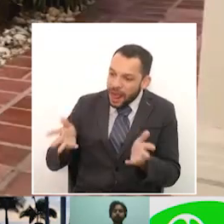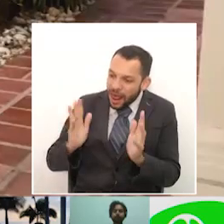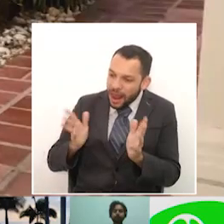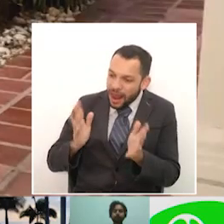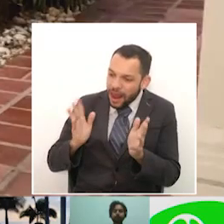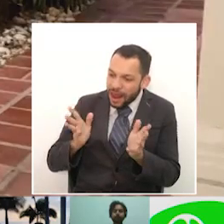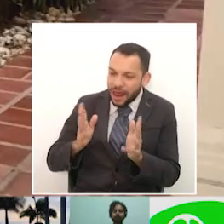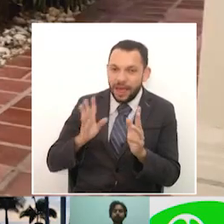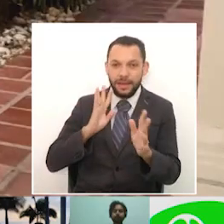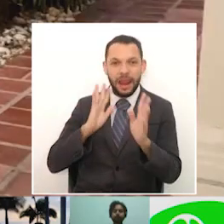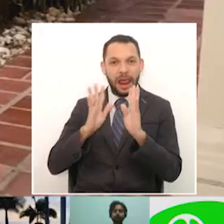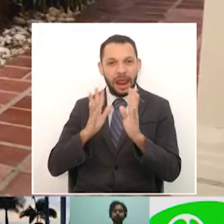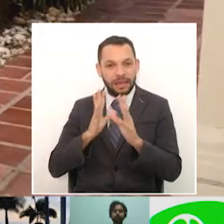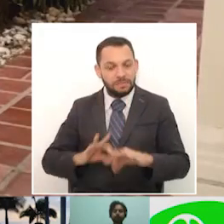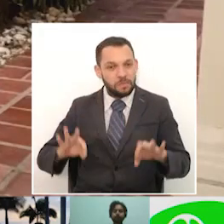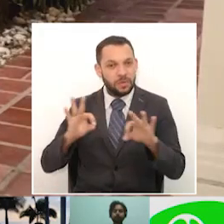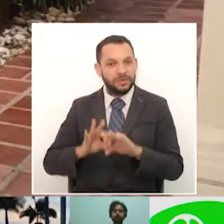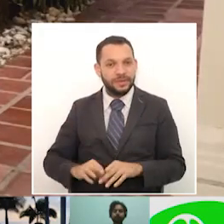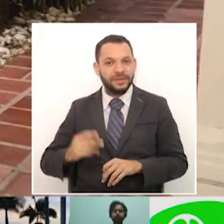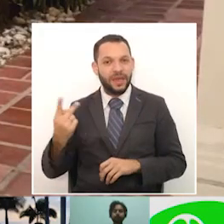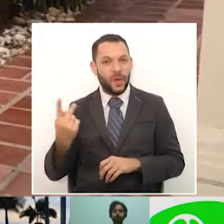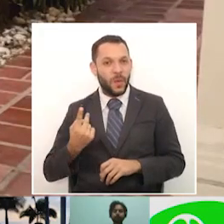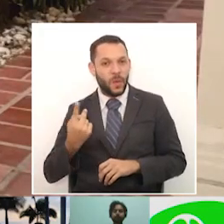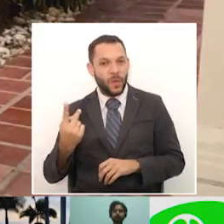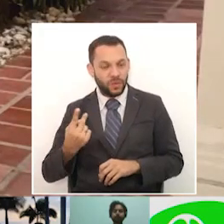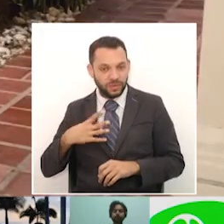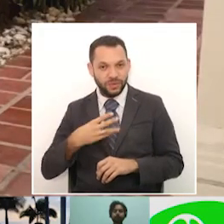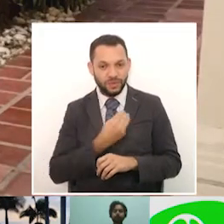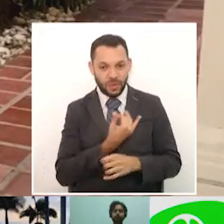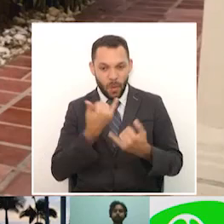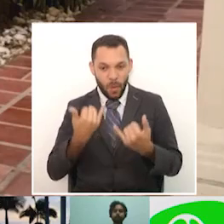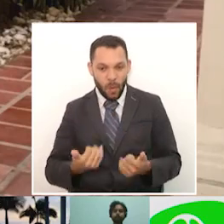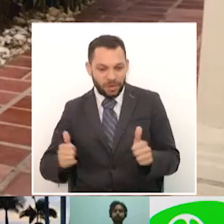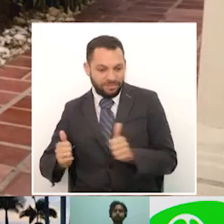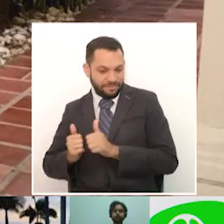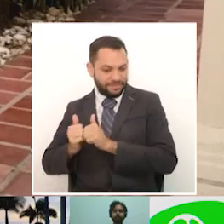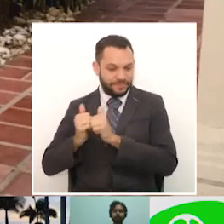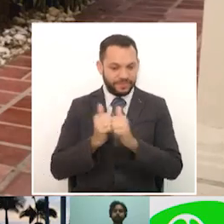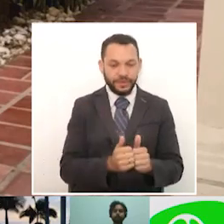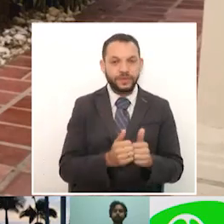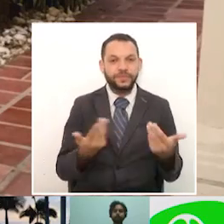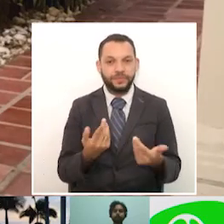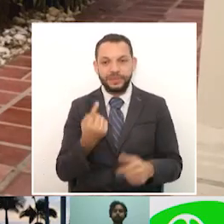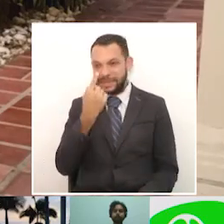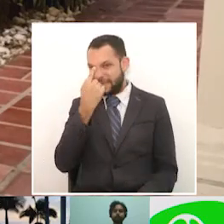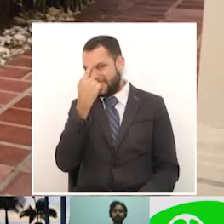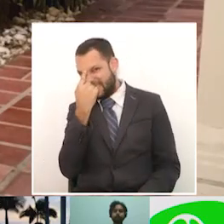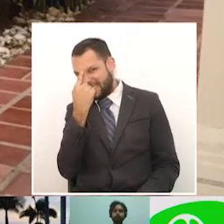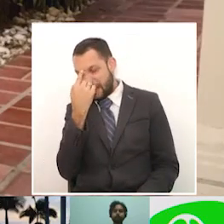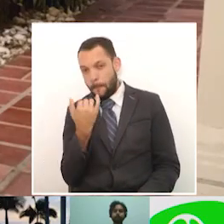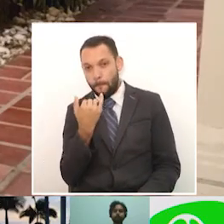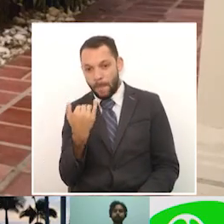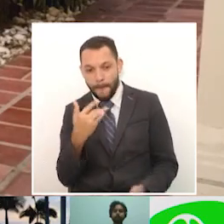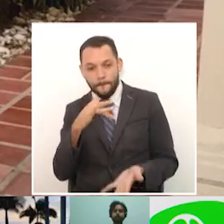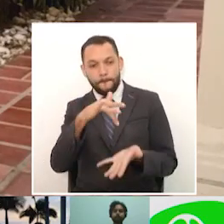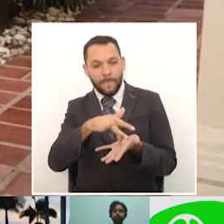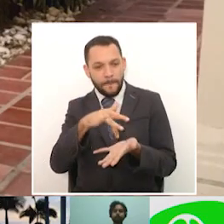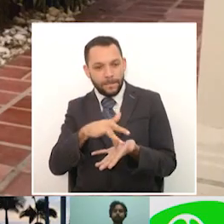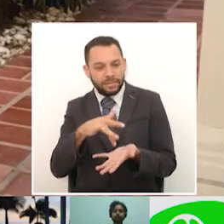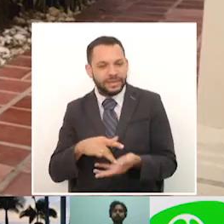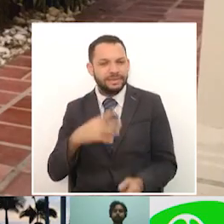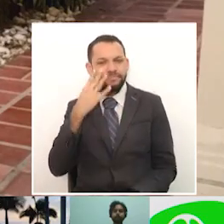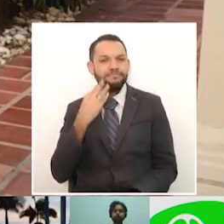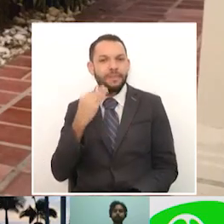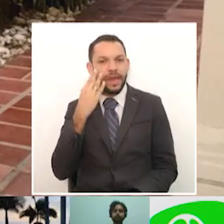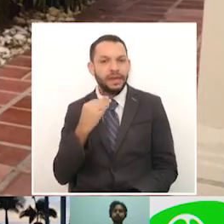mencioné. Y con él vamos a estar hoy. Vamos a hacer un viaje por India, porque realmente es una experiencia muy linda